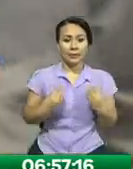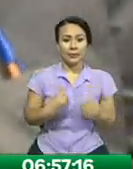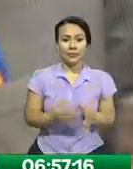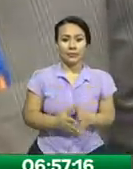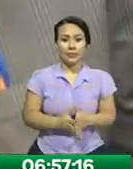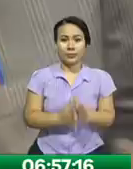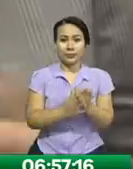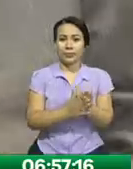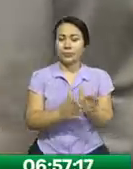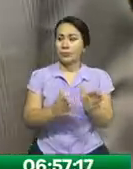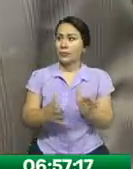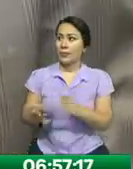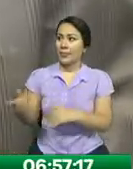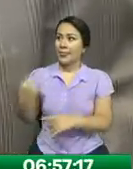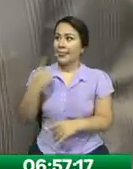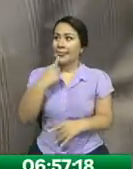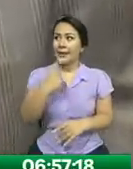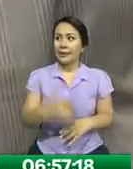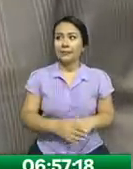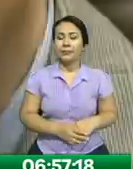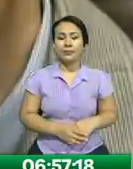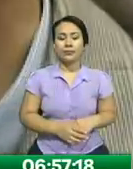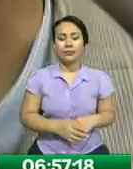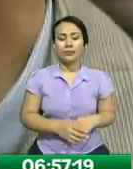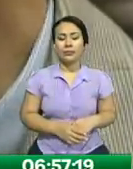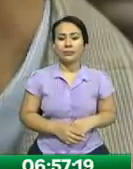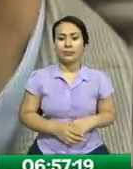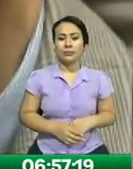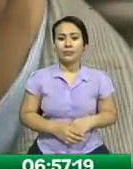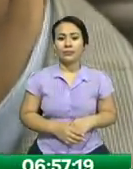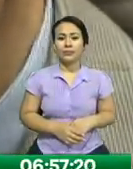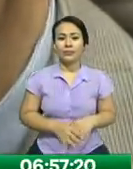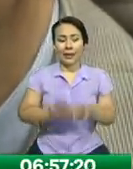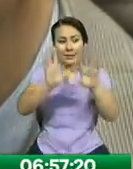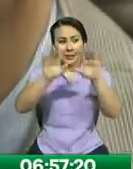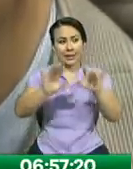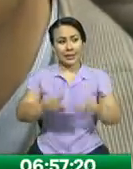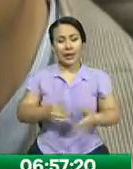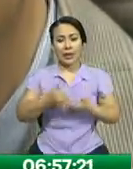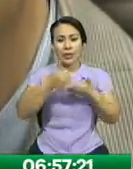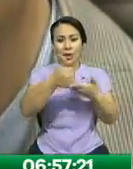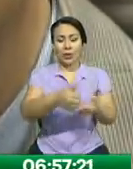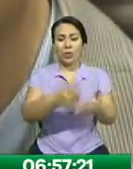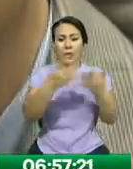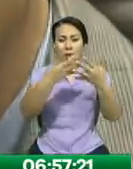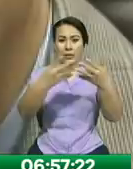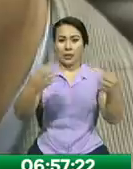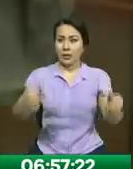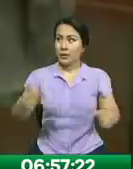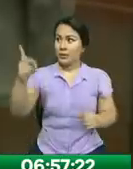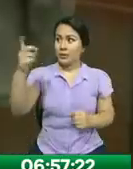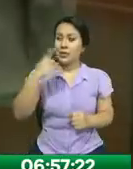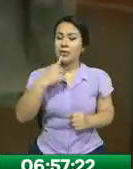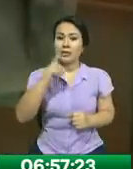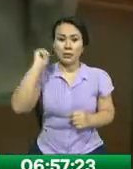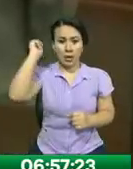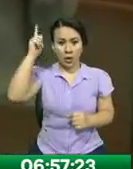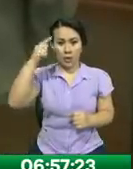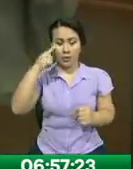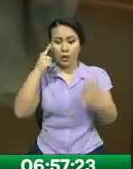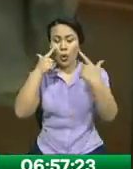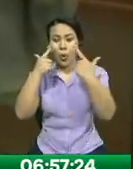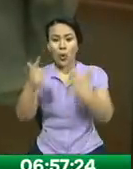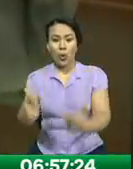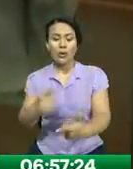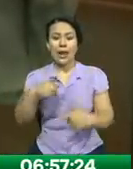no puede andar pues por todo el centro de detención. El subsecretario de Rehabilitación Social, Ricardo Camacho, indicó que el Estado garantiza la vida de